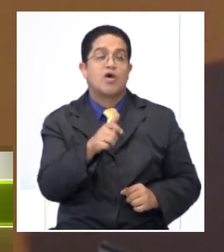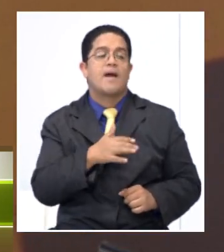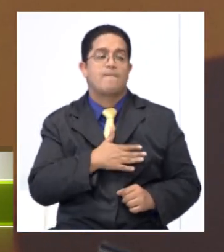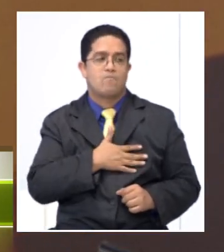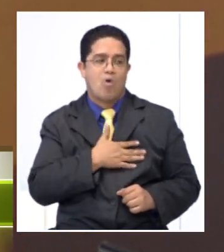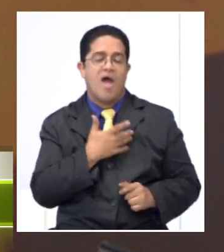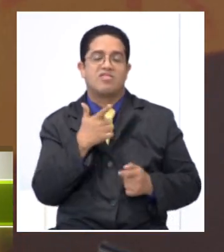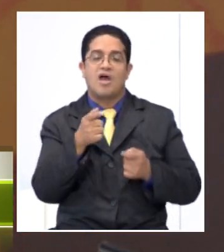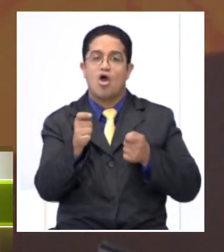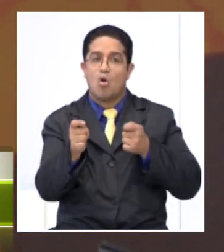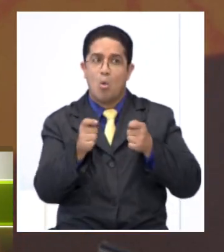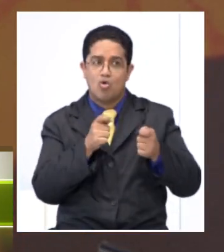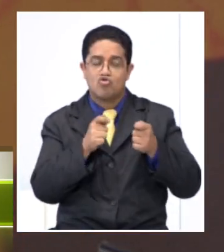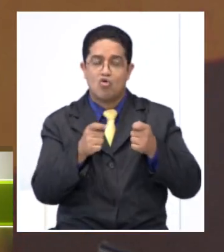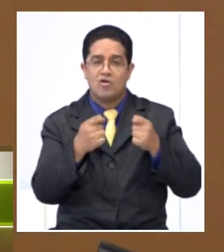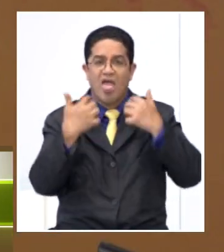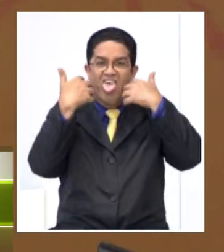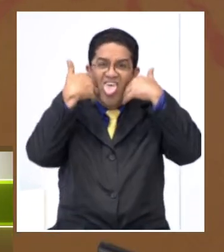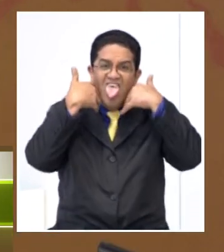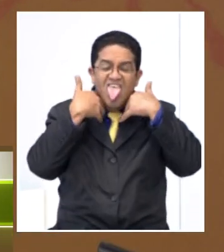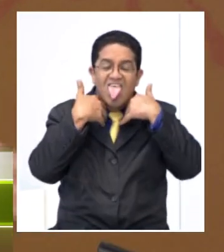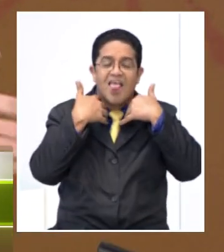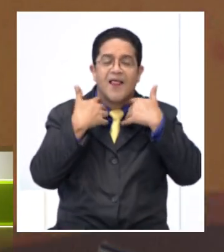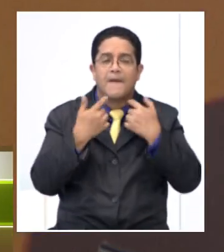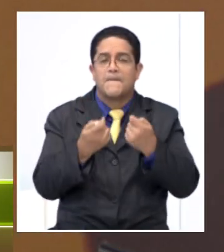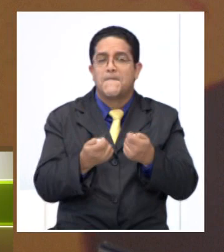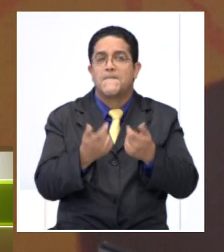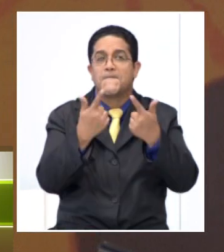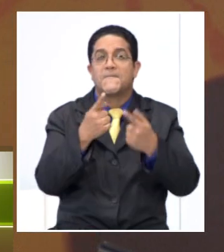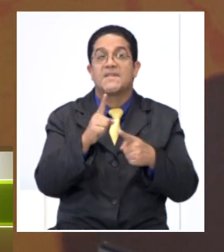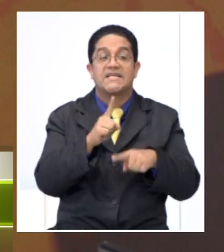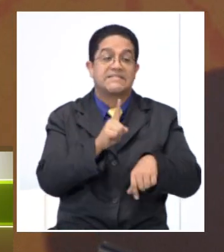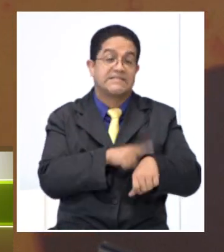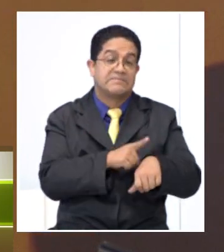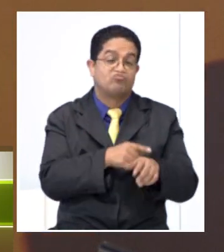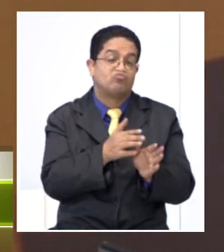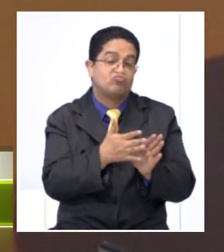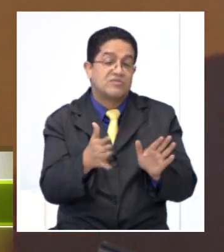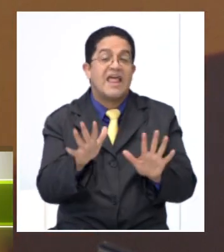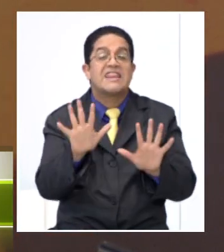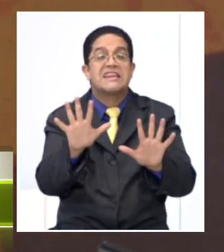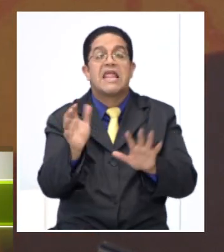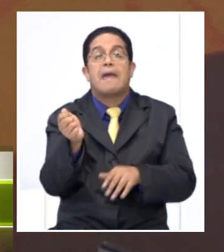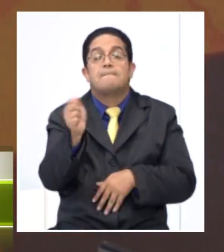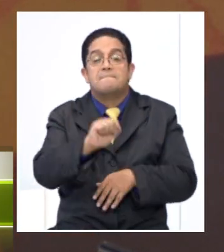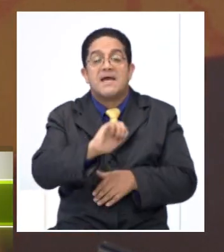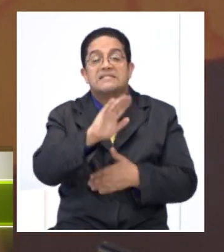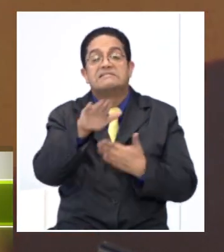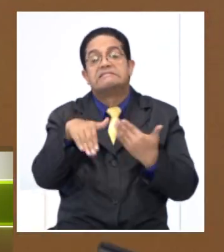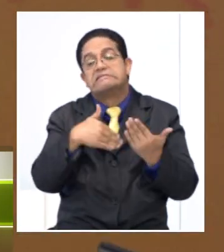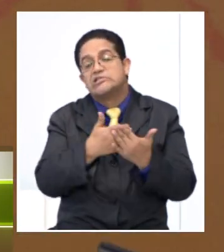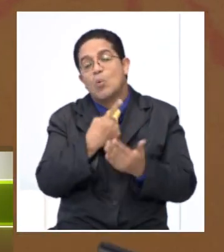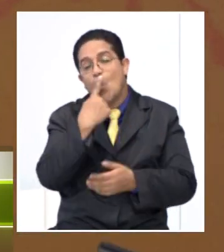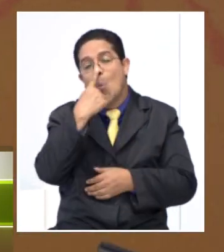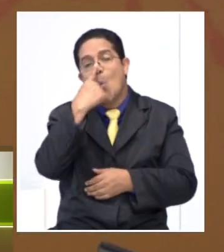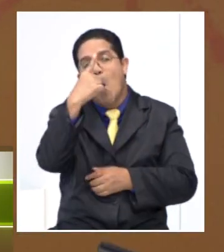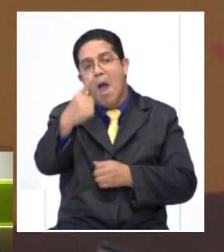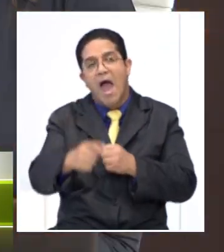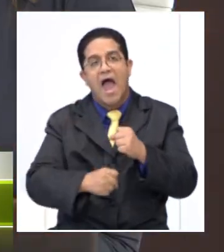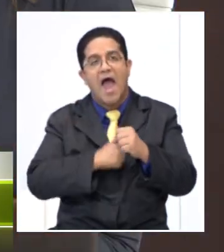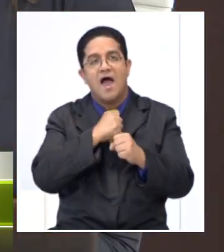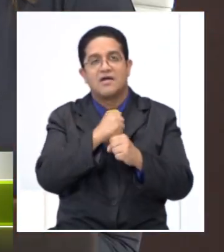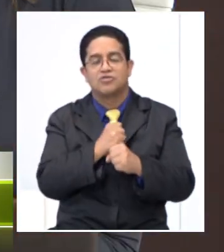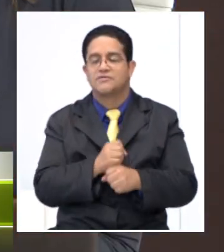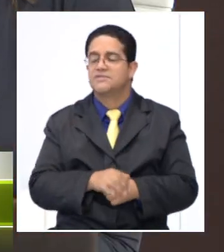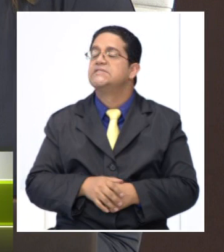lograr controlar esa sudoración, y lo mejor de todo es que tiende a durar de 10 meses hasta el año incluso. Por acá